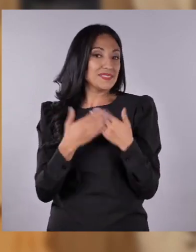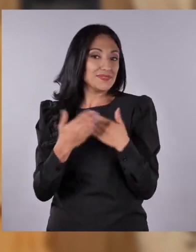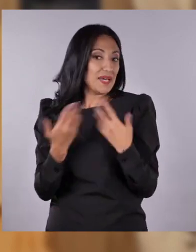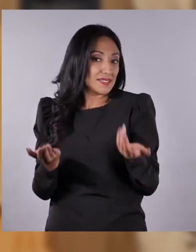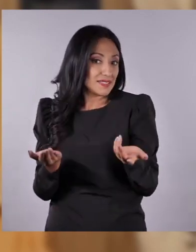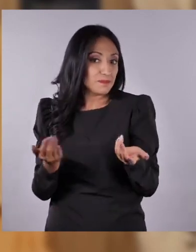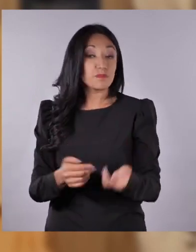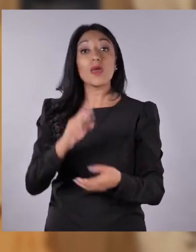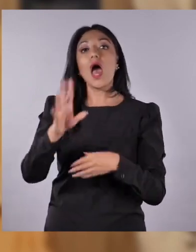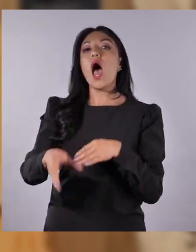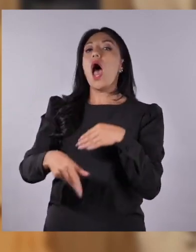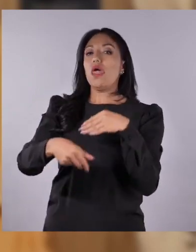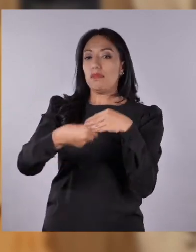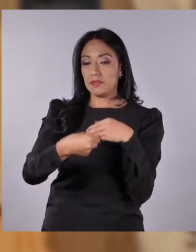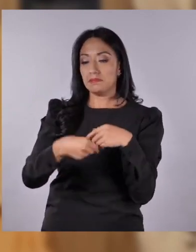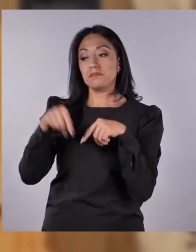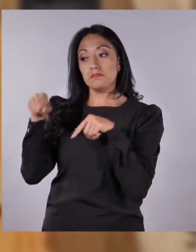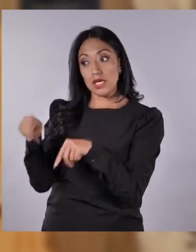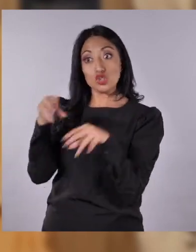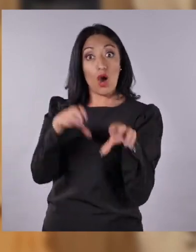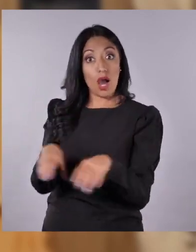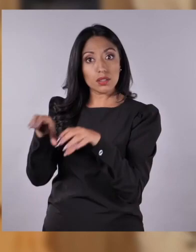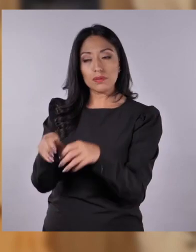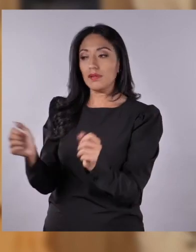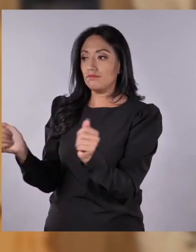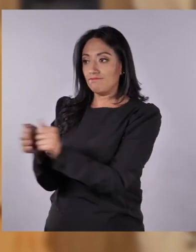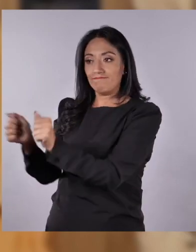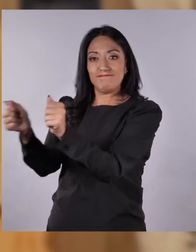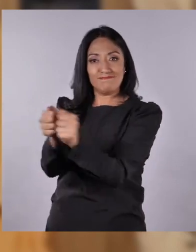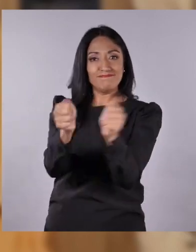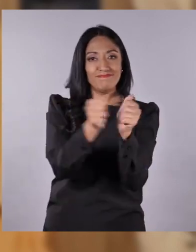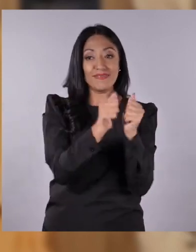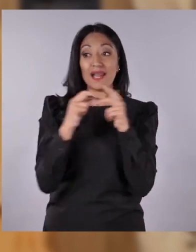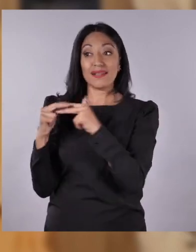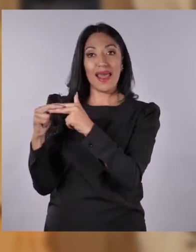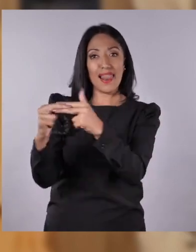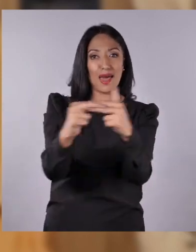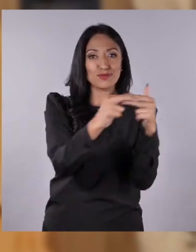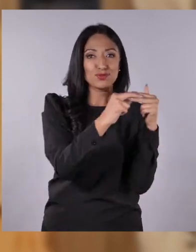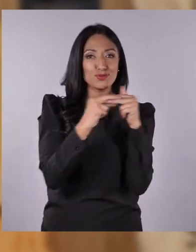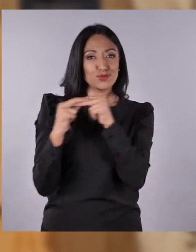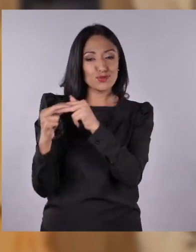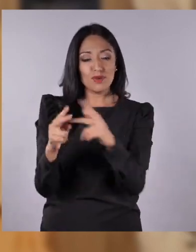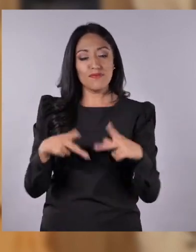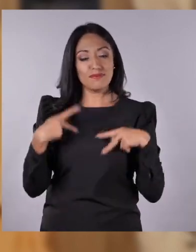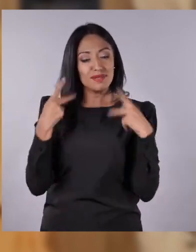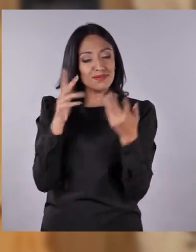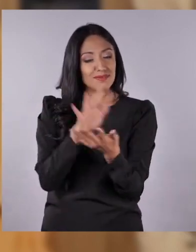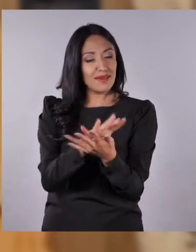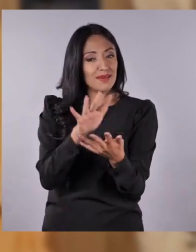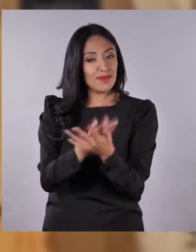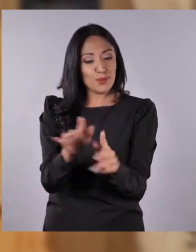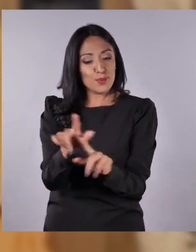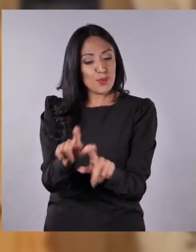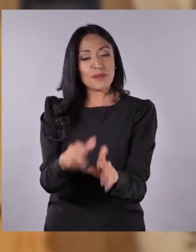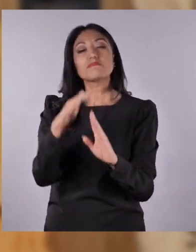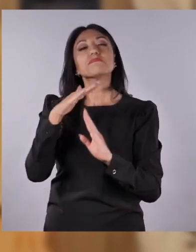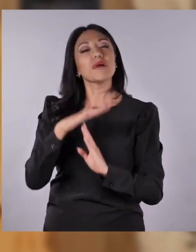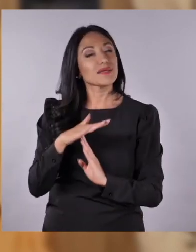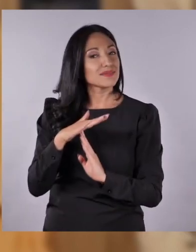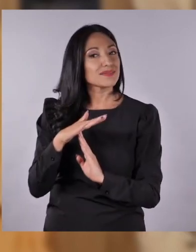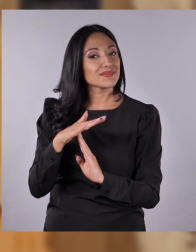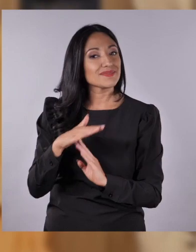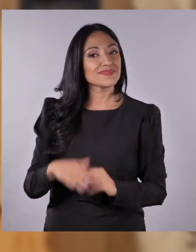fácil. Además, porque este tipo de actividades reafirman nuestros lazos y relaciones para vivir en un lugar tranquilo y lleno de